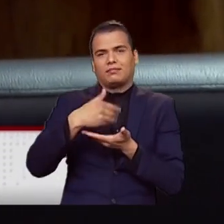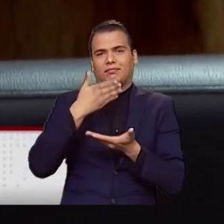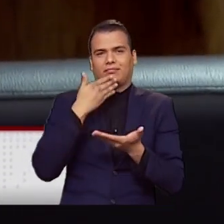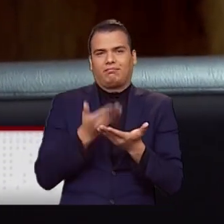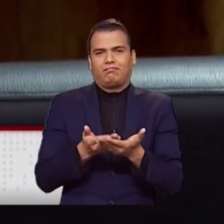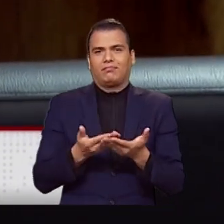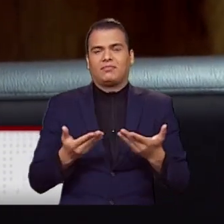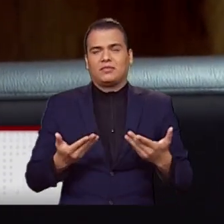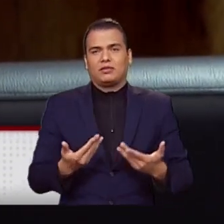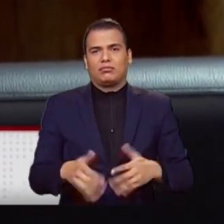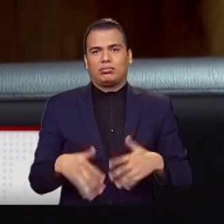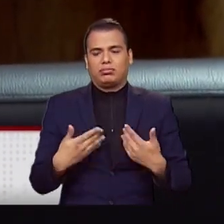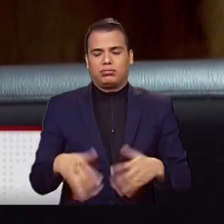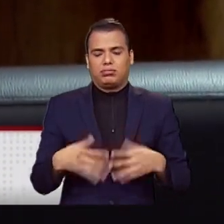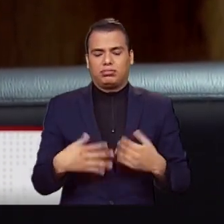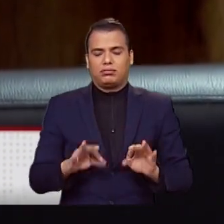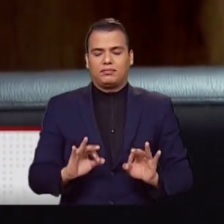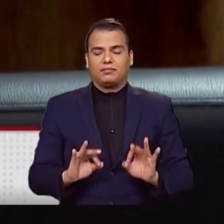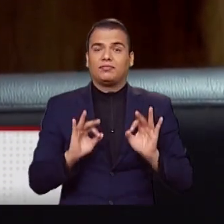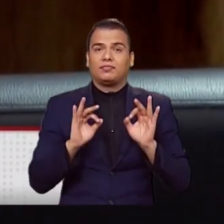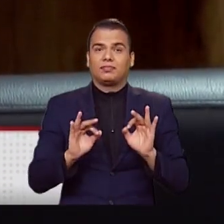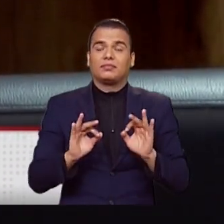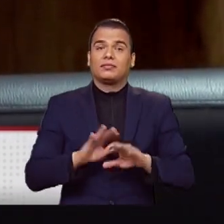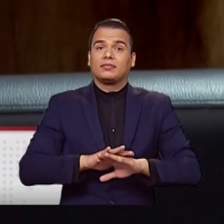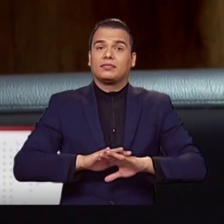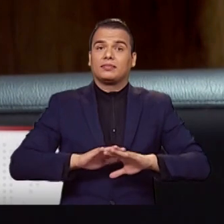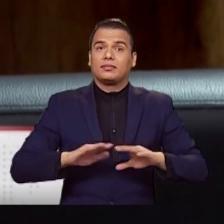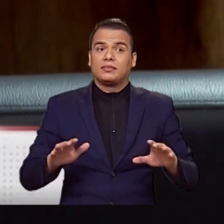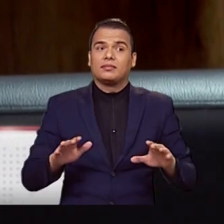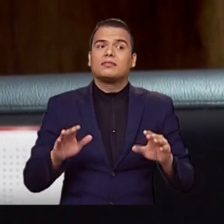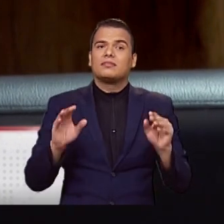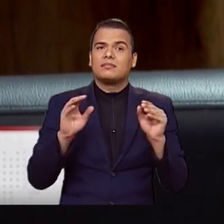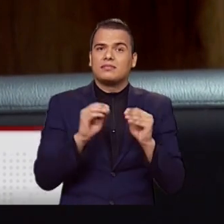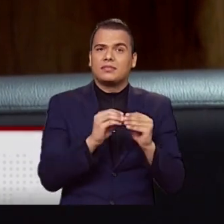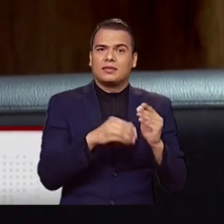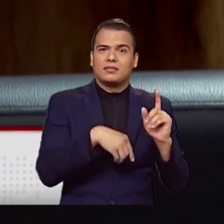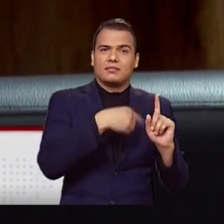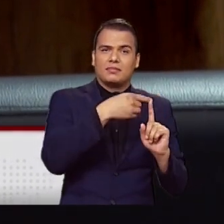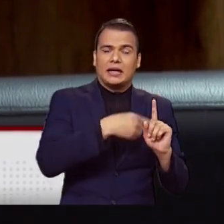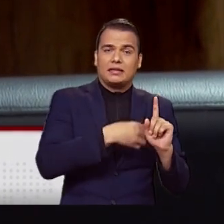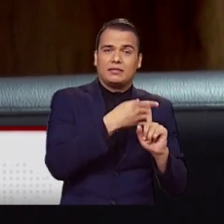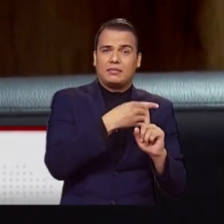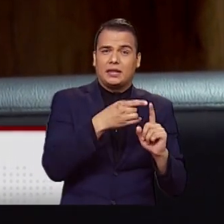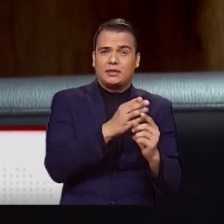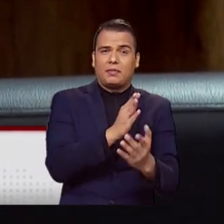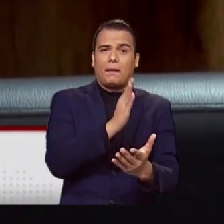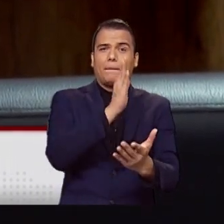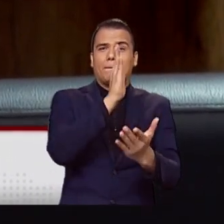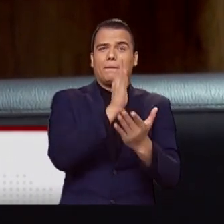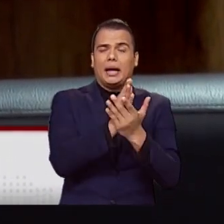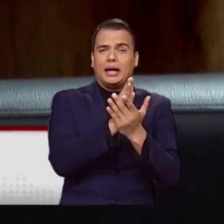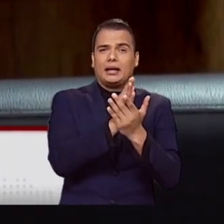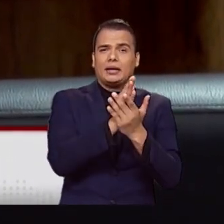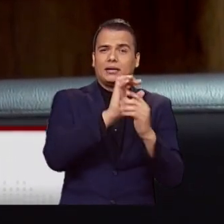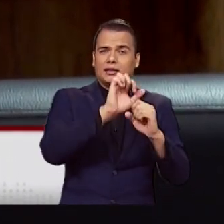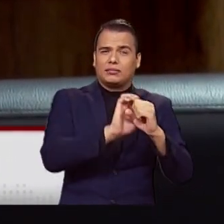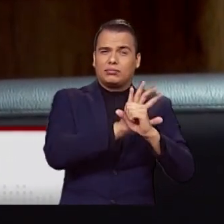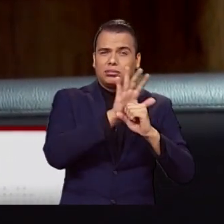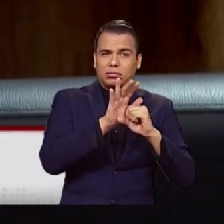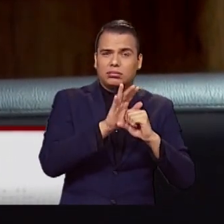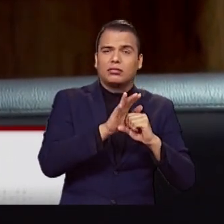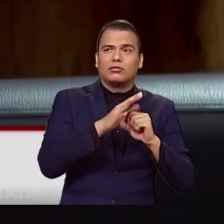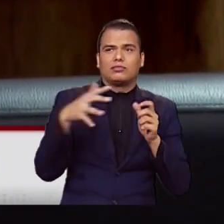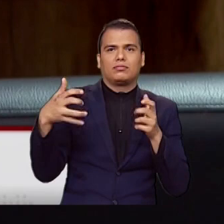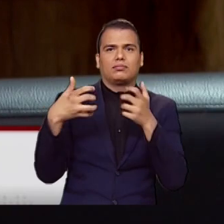municipio. Y bueno, desde que inició todo este proceso a partir de marzo, pues hemos ido trabajando en conjunto con